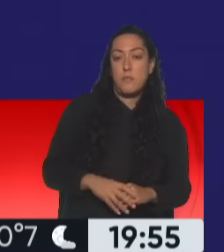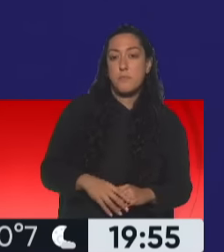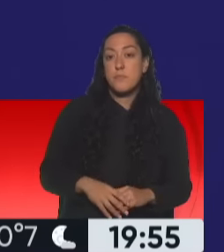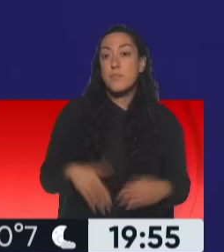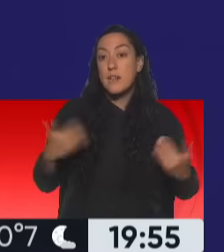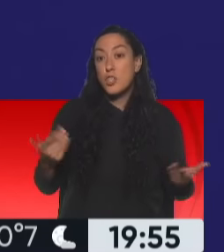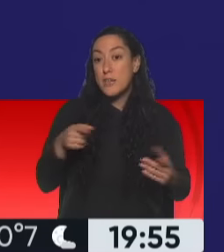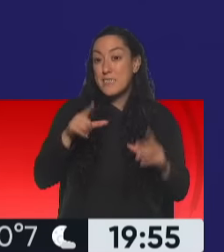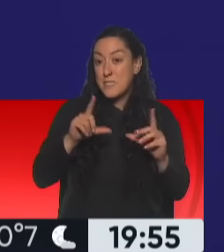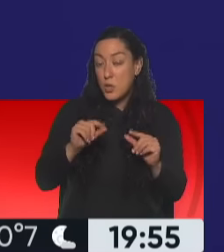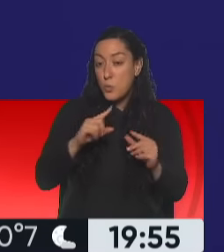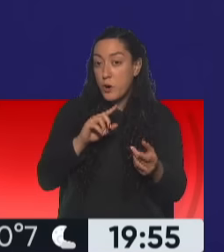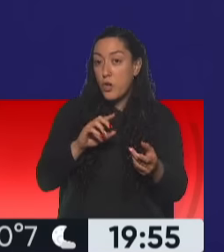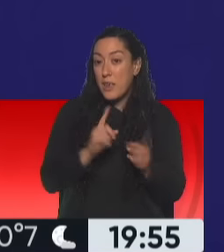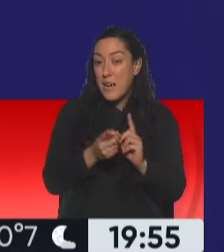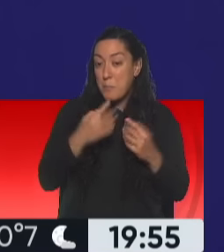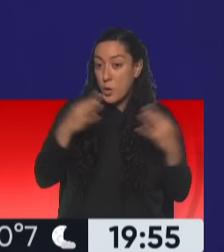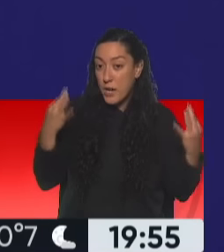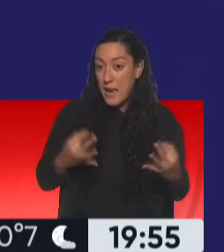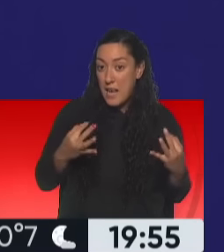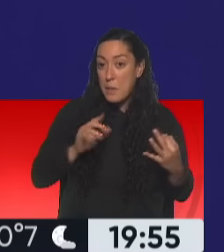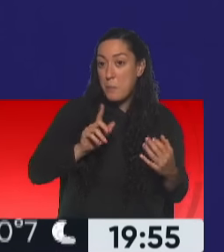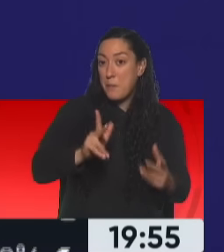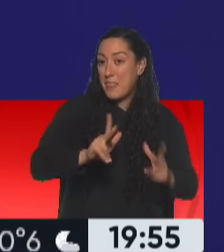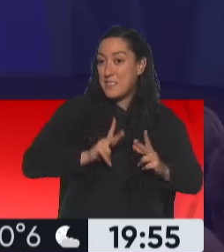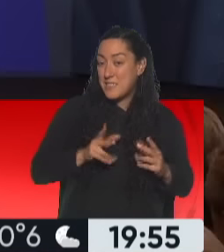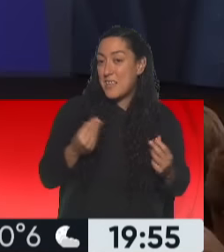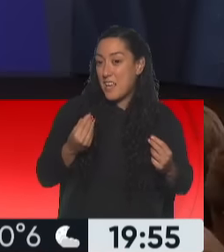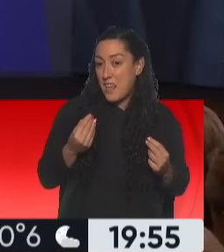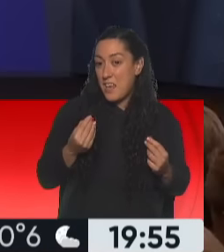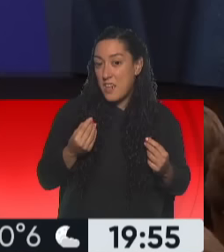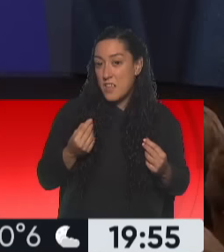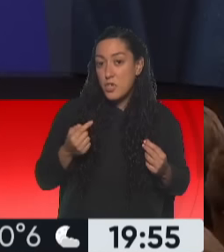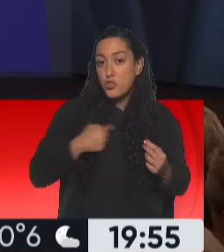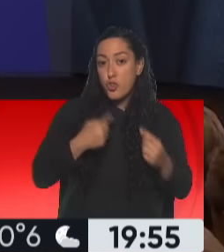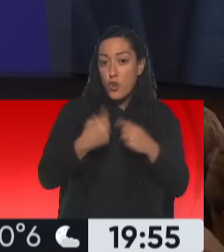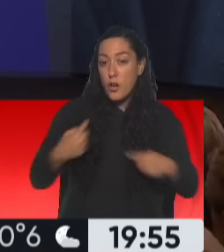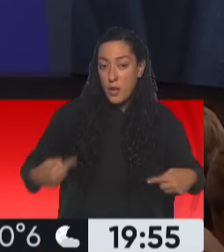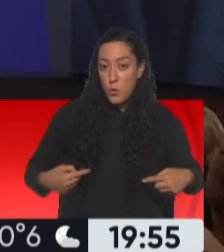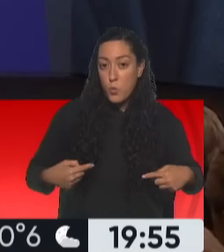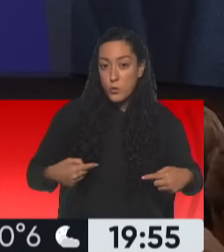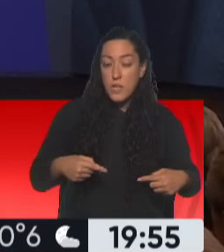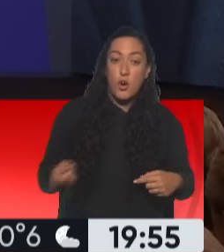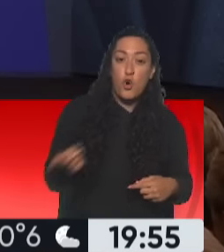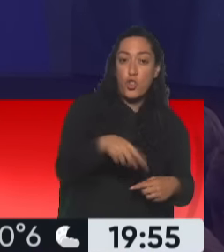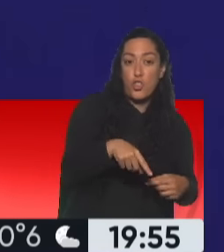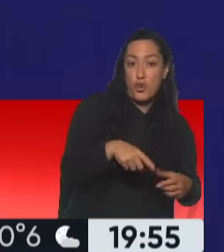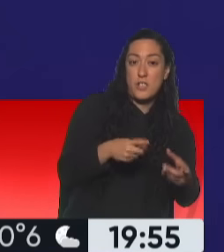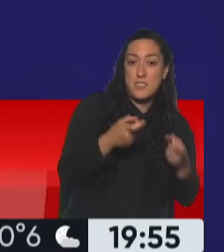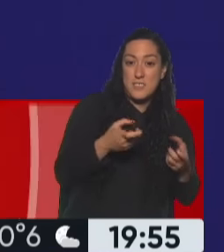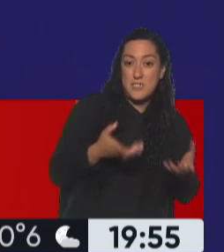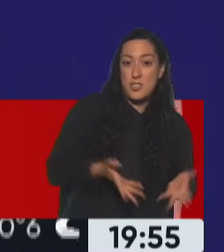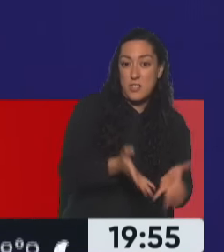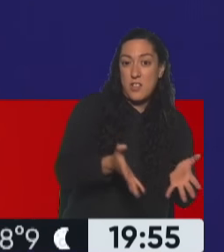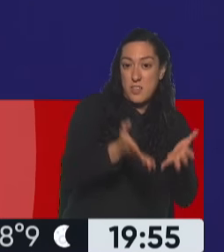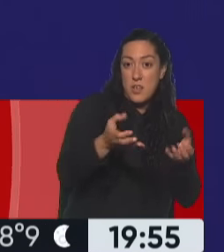apreciación del tipo de cambio real me está indicando ¿qué cosa? Que yo tengo que dirigir los recursos al sector no transable, porque